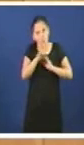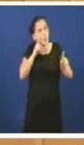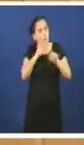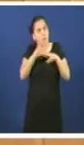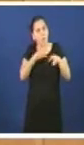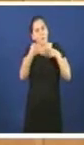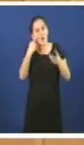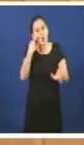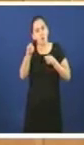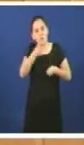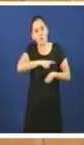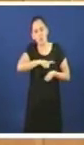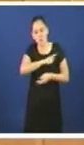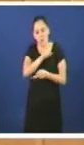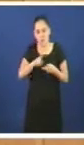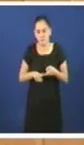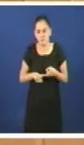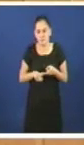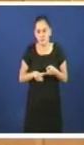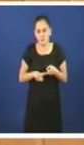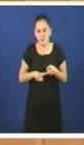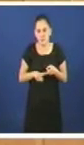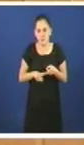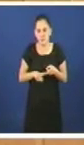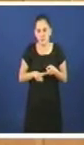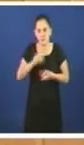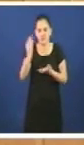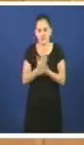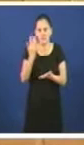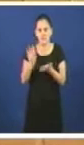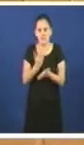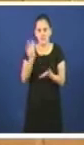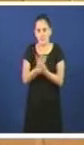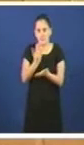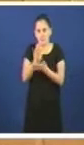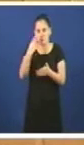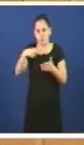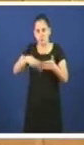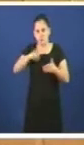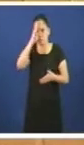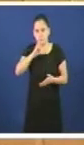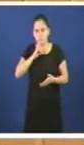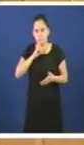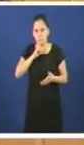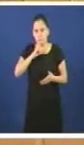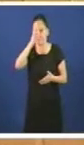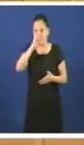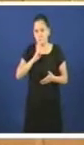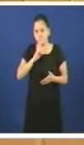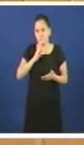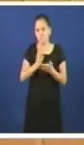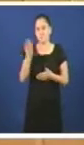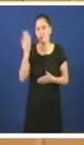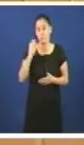al funk de gas este libro este es emplear leus en la clandestinidad años después